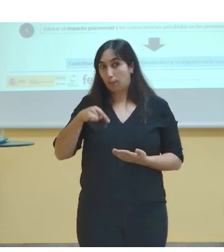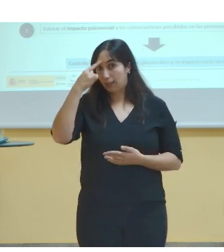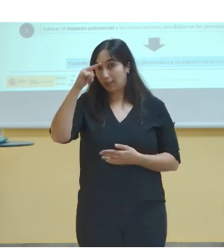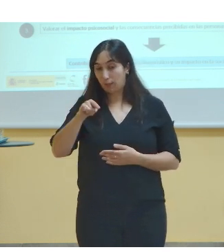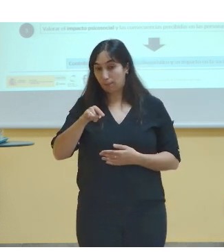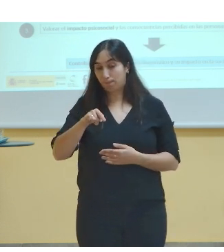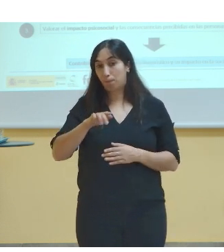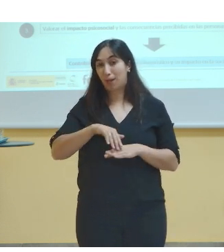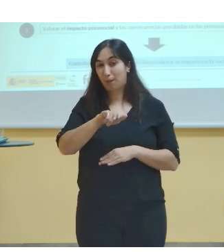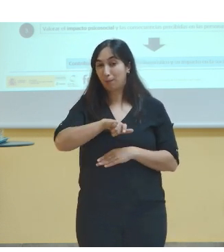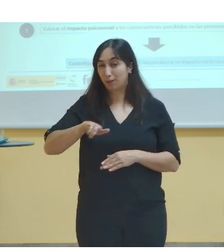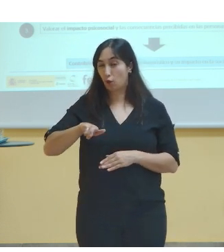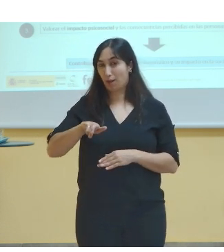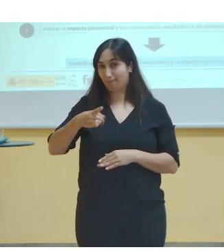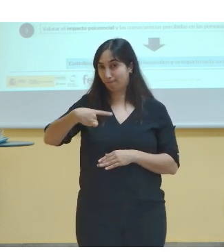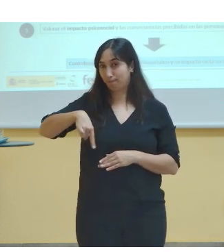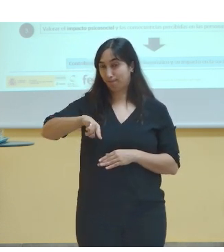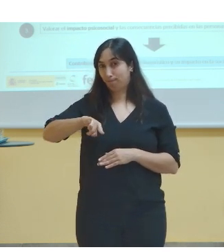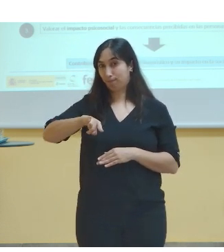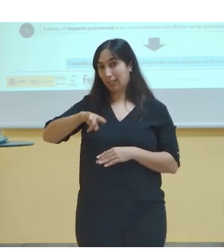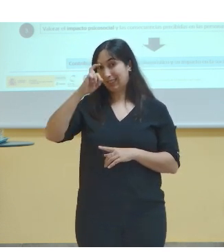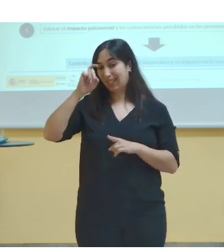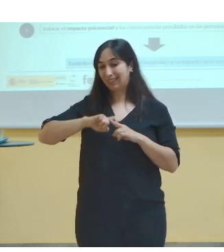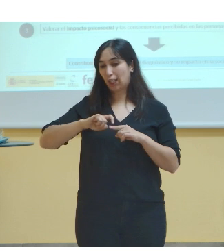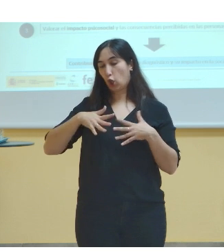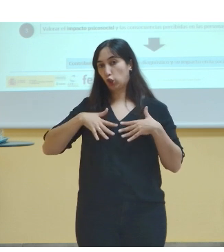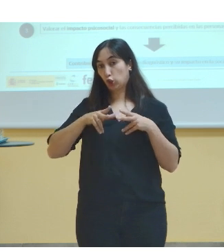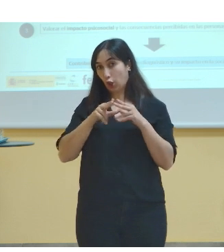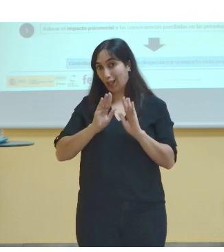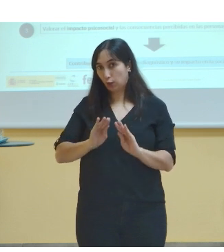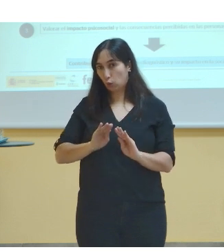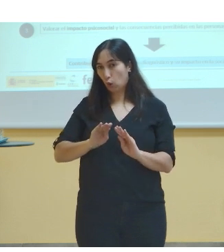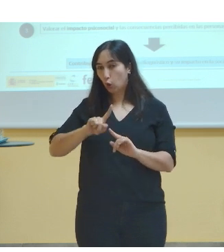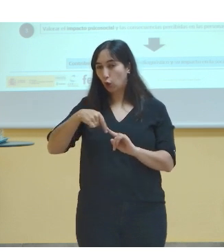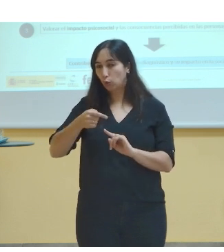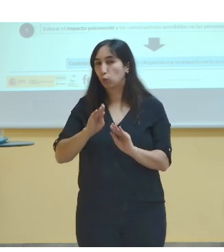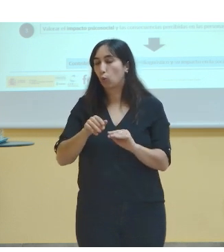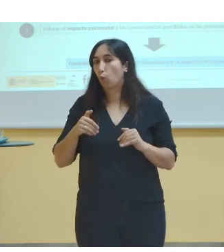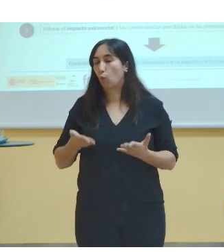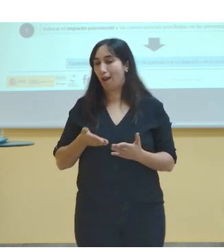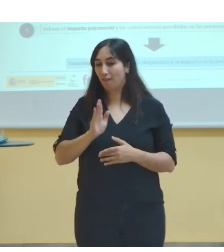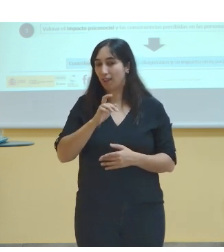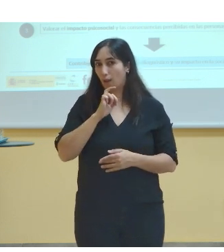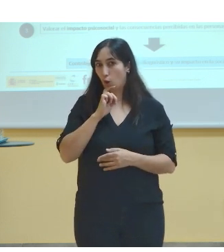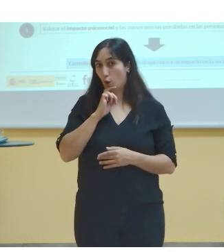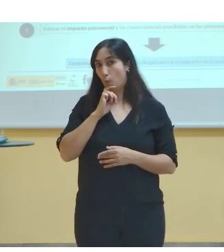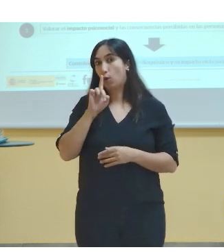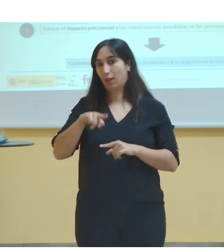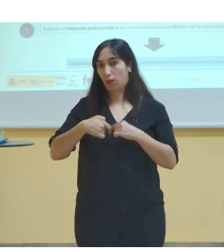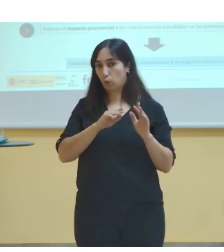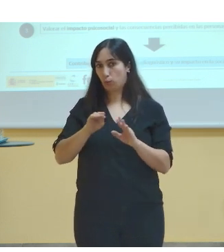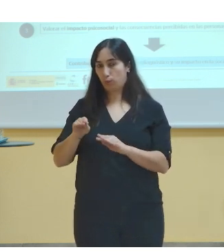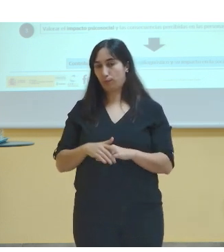es el impacto en las personas, el impacto a nivel psicosocial, cuáles son las consecuencias que perciben ya tanto las personas afectadas como sus